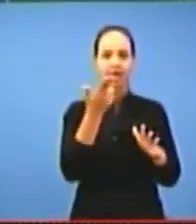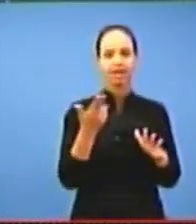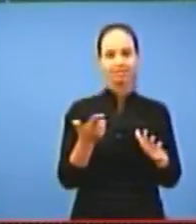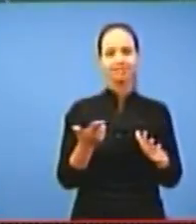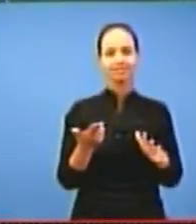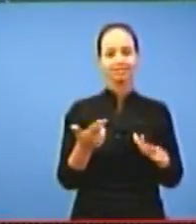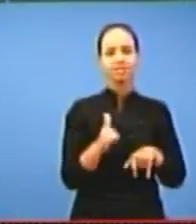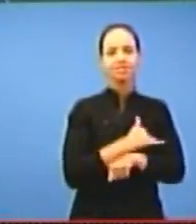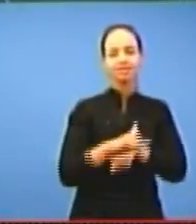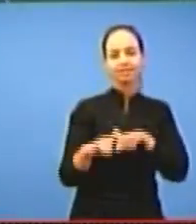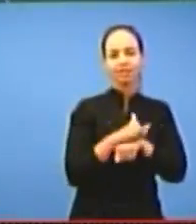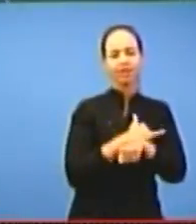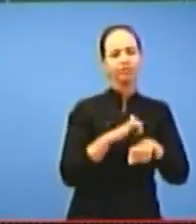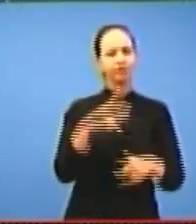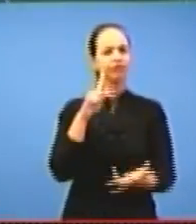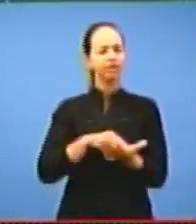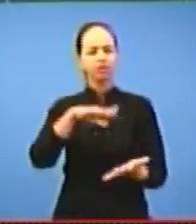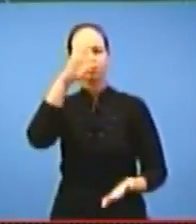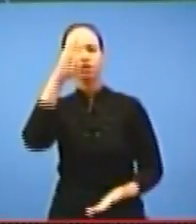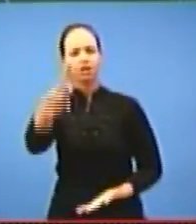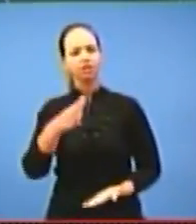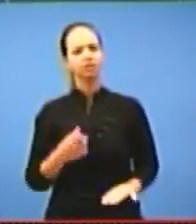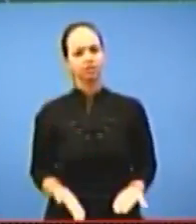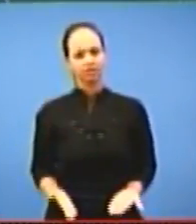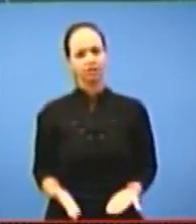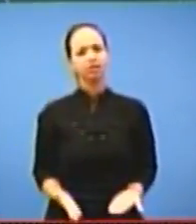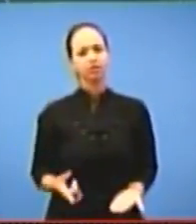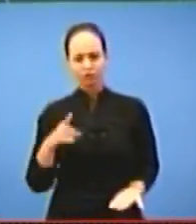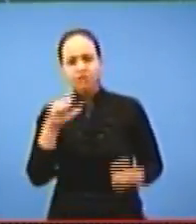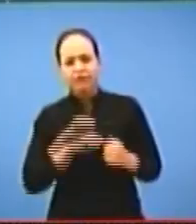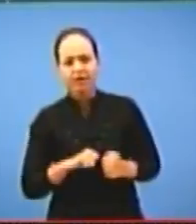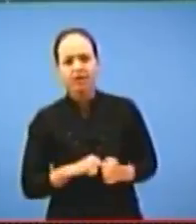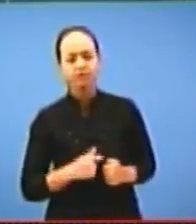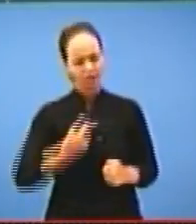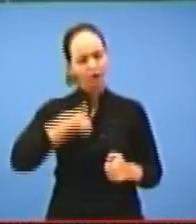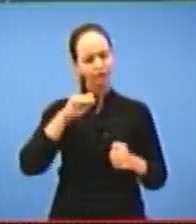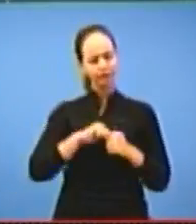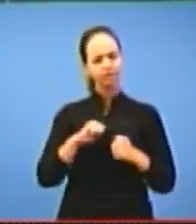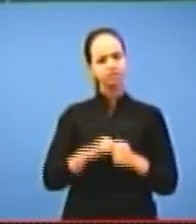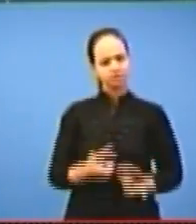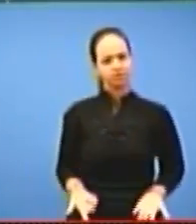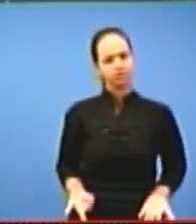mentira. La verdad es directa. Uno hace, sí, yo hice.